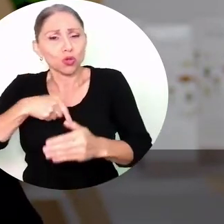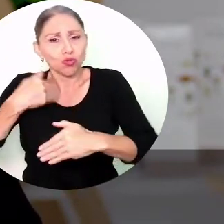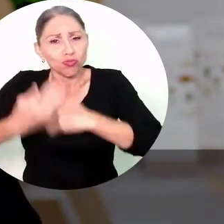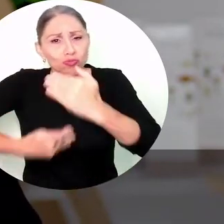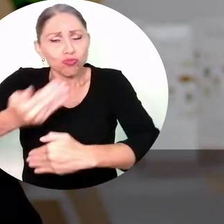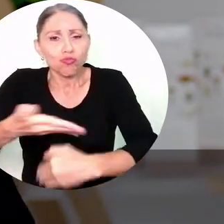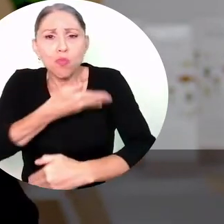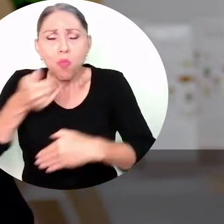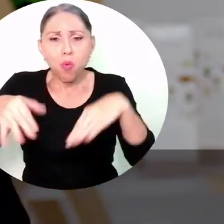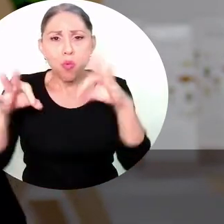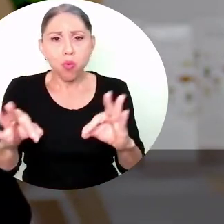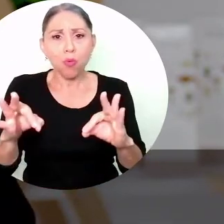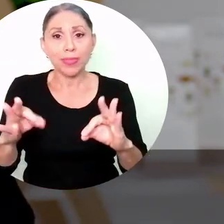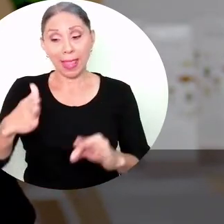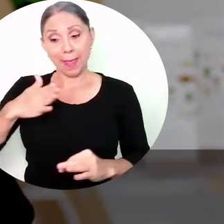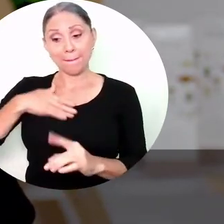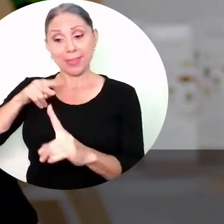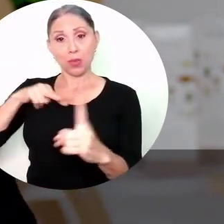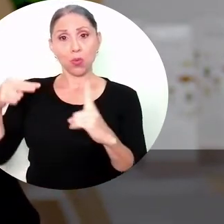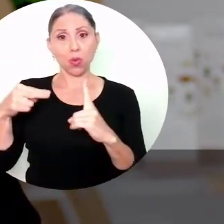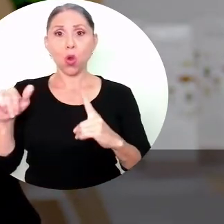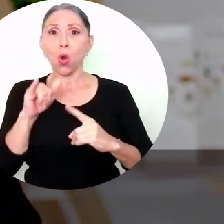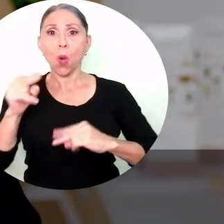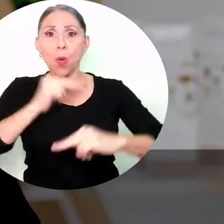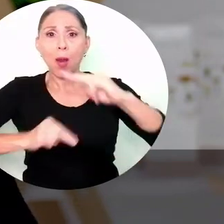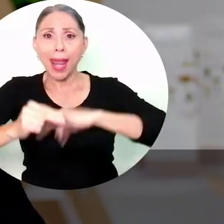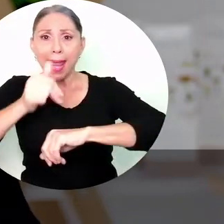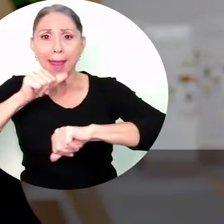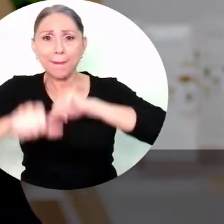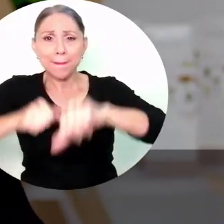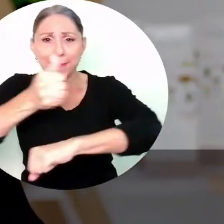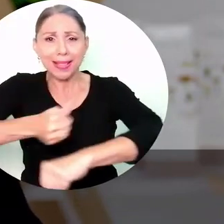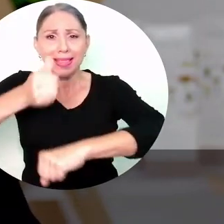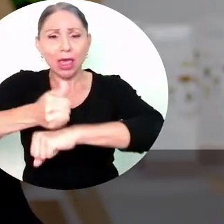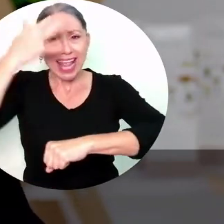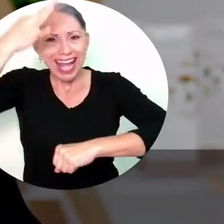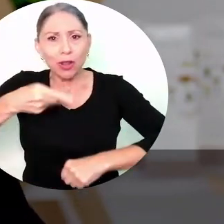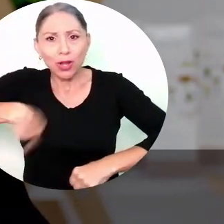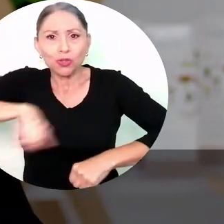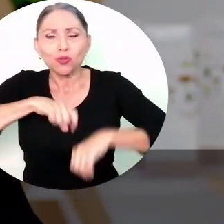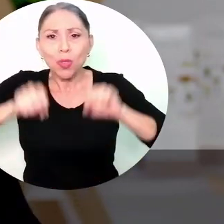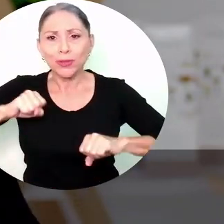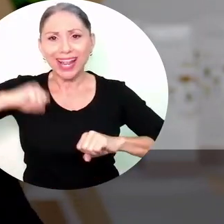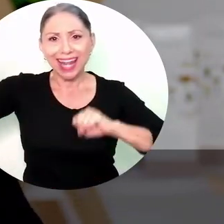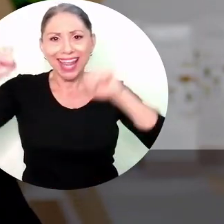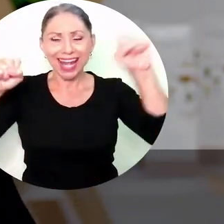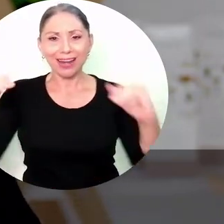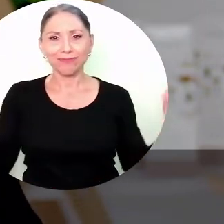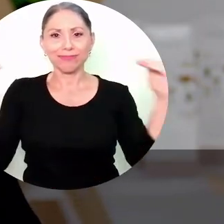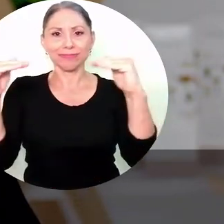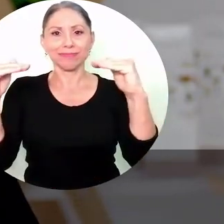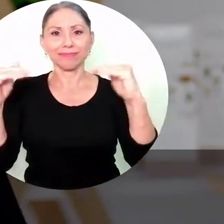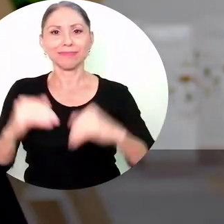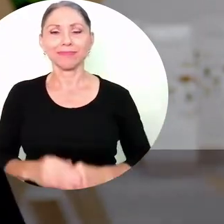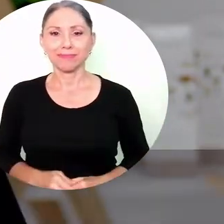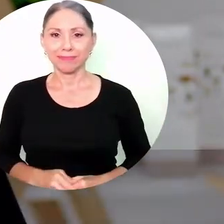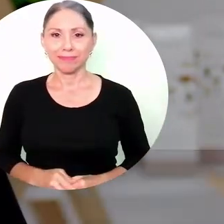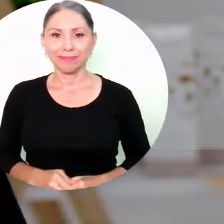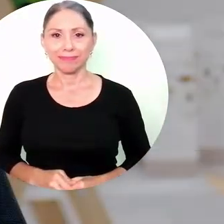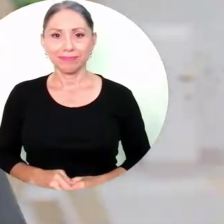camine muchísimo mejor. Entonces yo, desde mi punto de vista y como emprendedora, creo que esta es una fórmula donde solo podemos ganar y ganar.